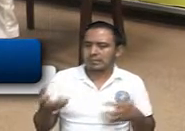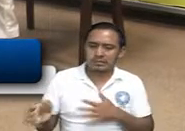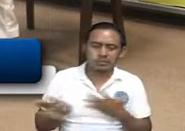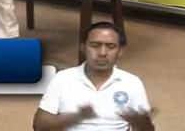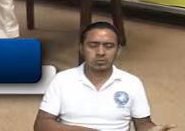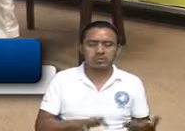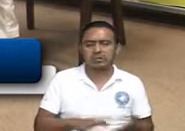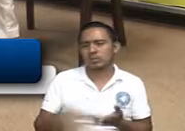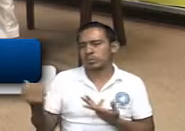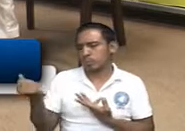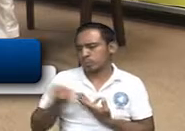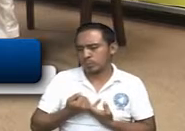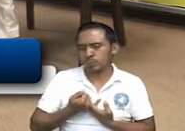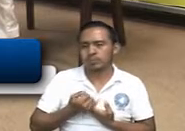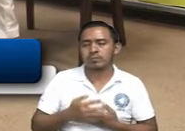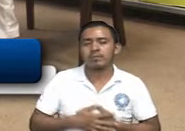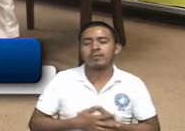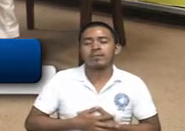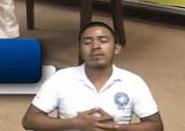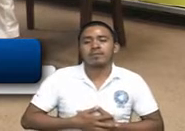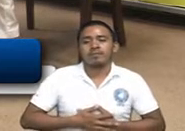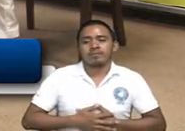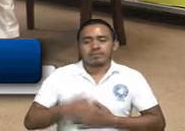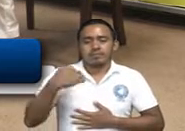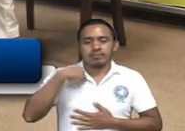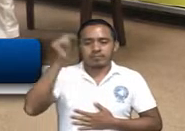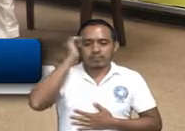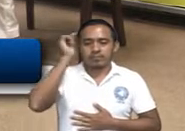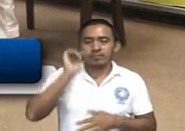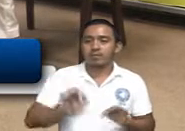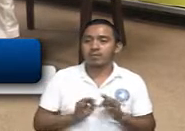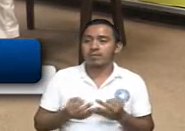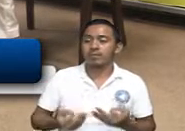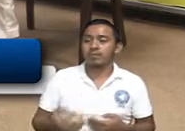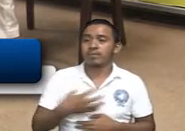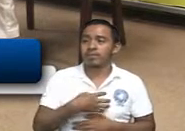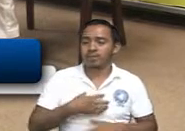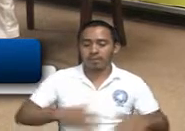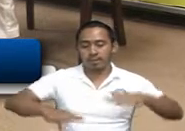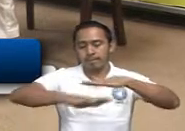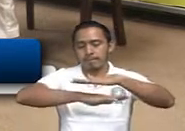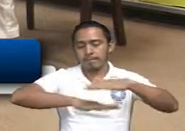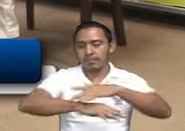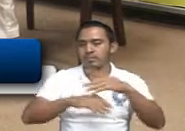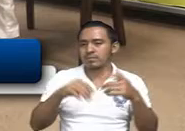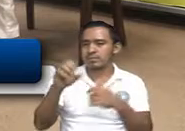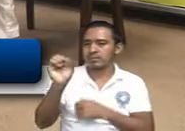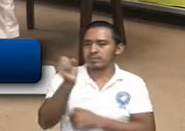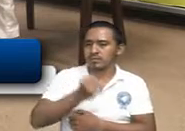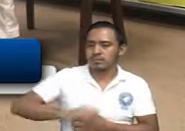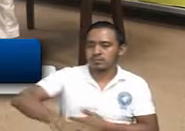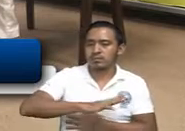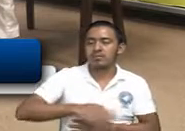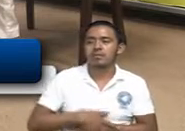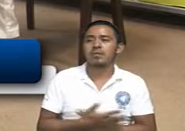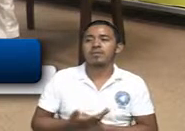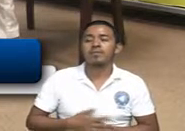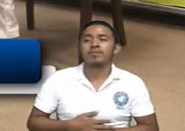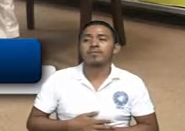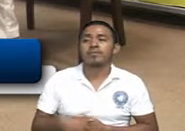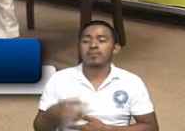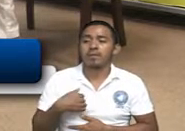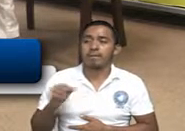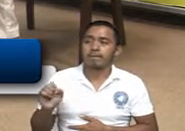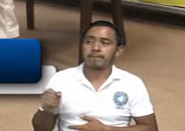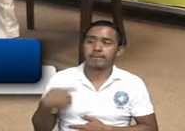suicidarse, de querer matarse? Yo creo que en la familia, de hecho, es la base de la sociedad, y no solo desde el punto de vista teórico, es real. Nuestro primer